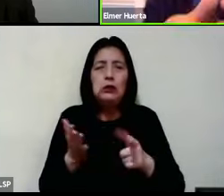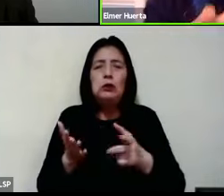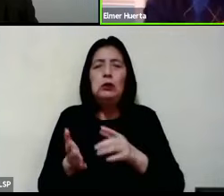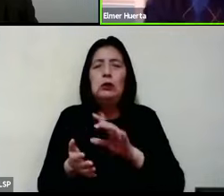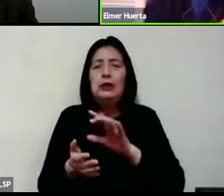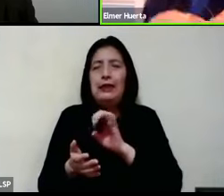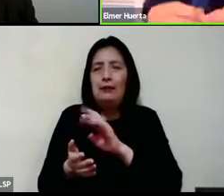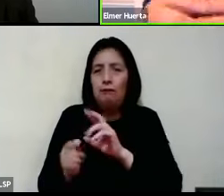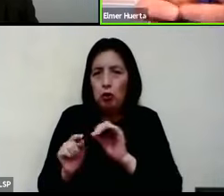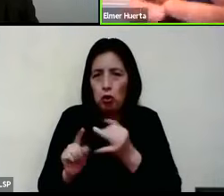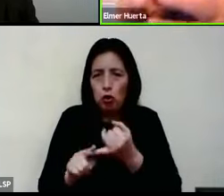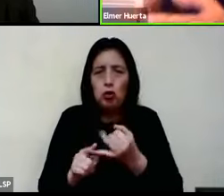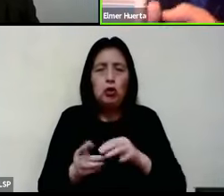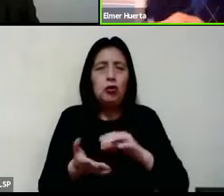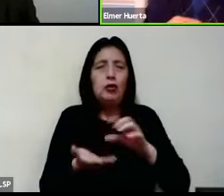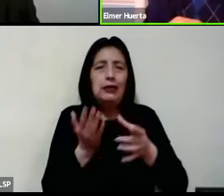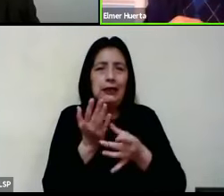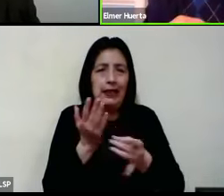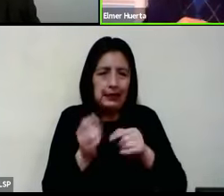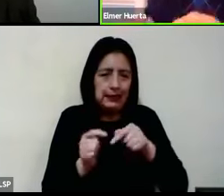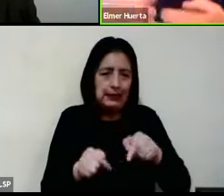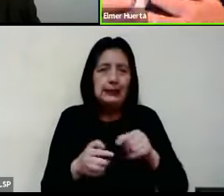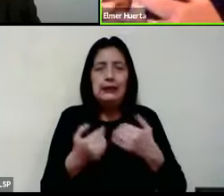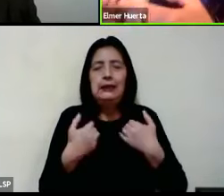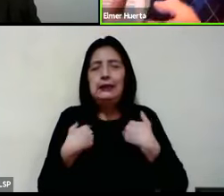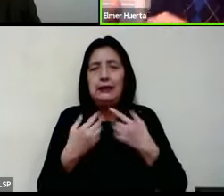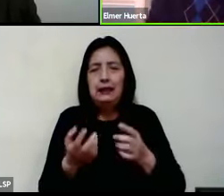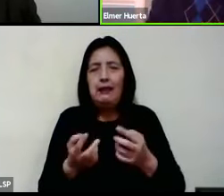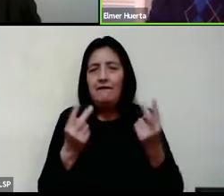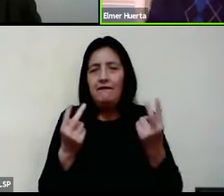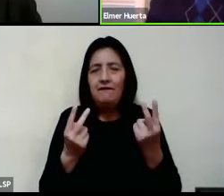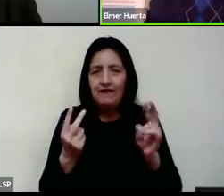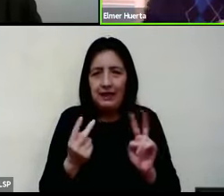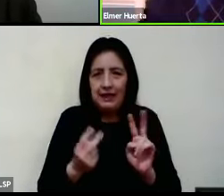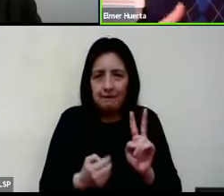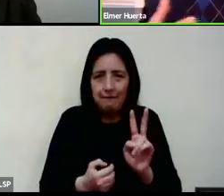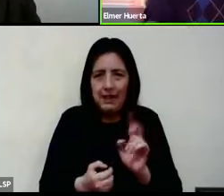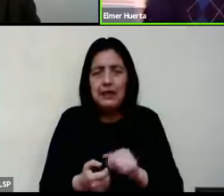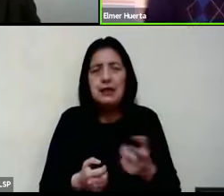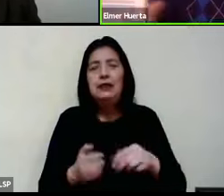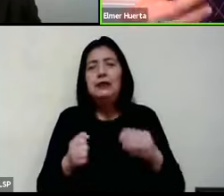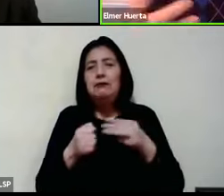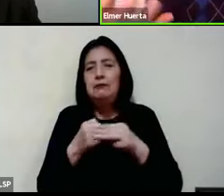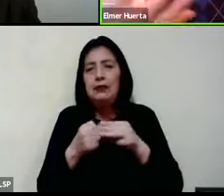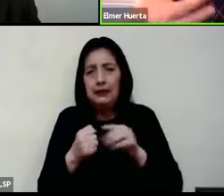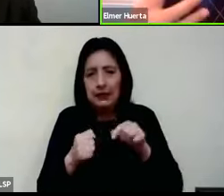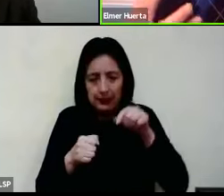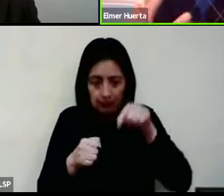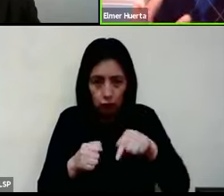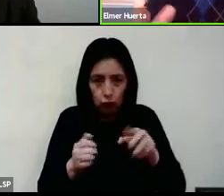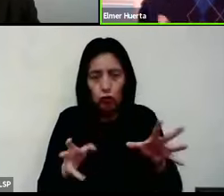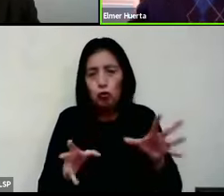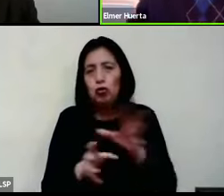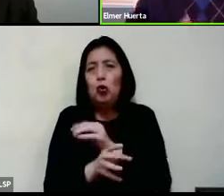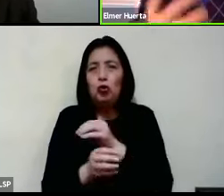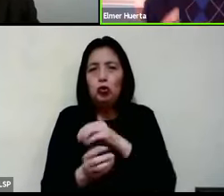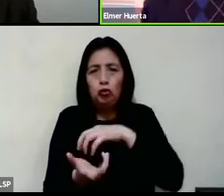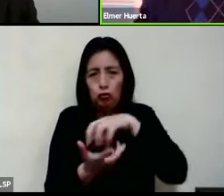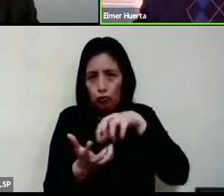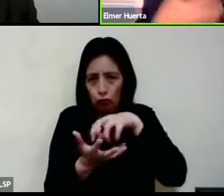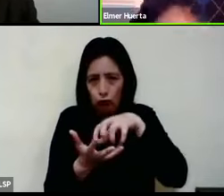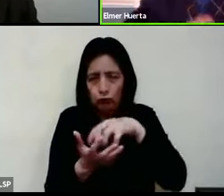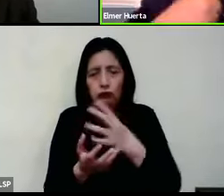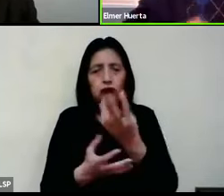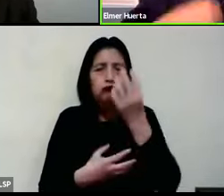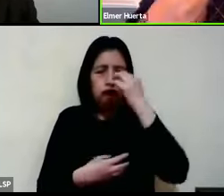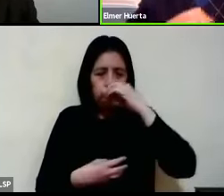carbono, que tenga grasas, que tenga vitaminas, que tenga minerales, va a hacer que todos esos elementos hagan que